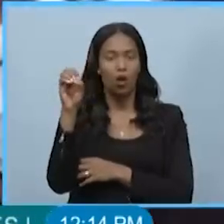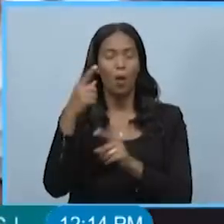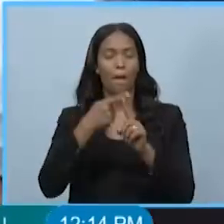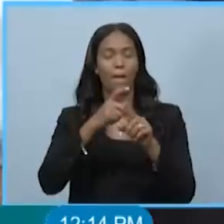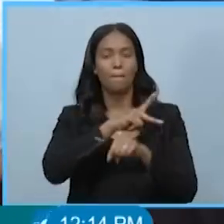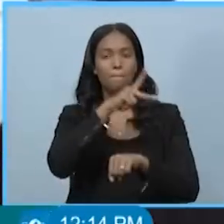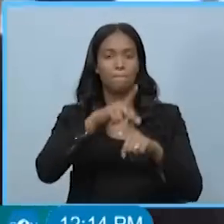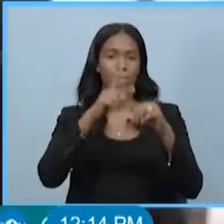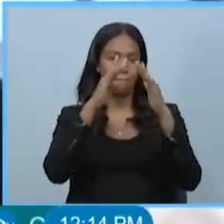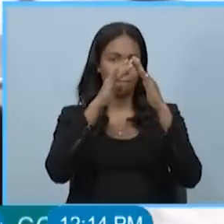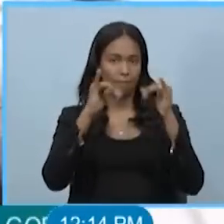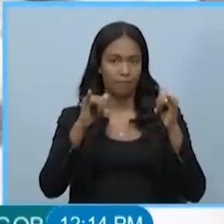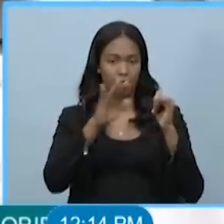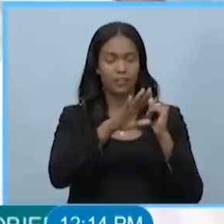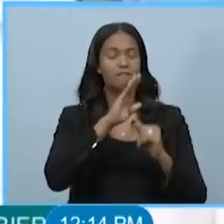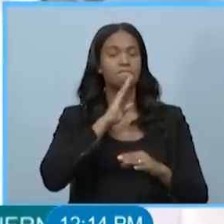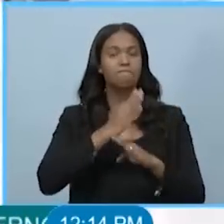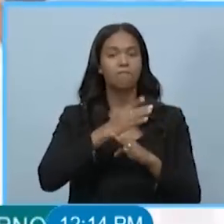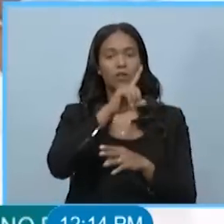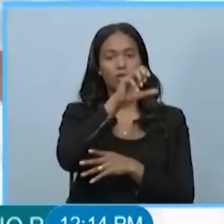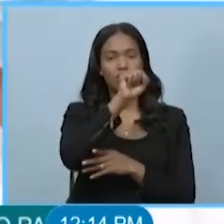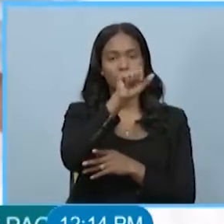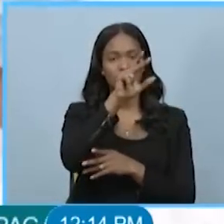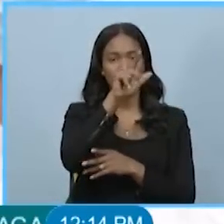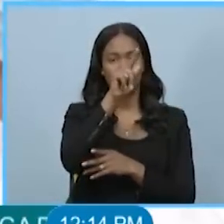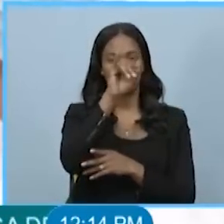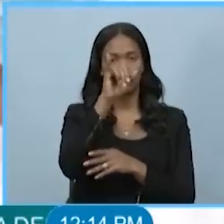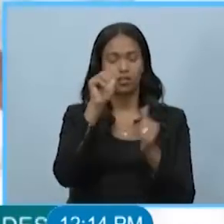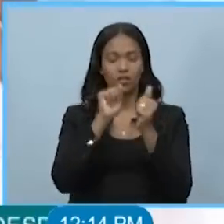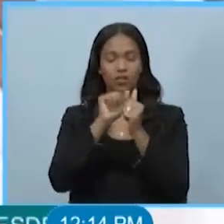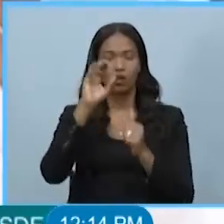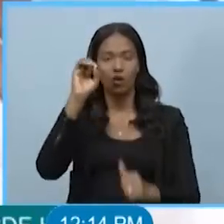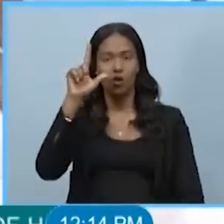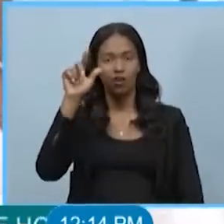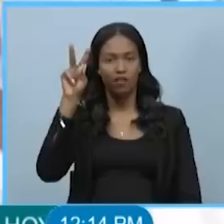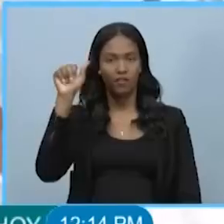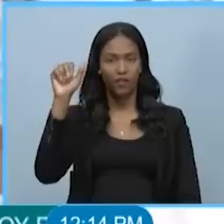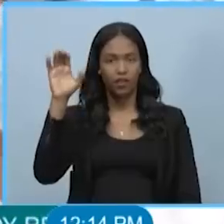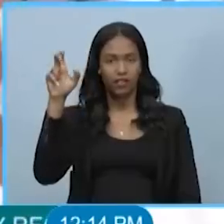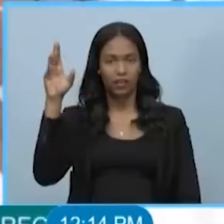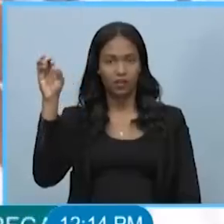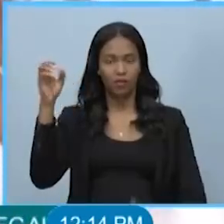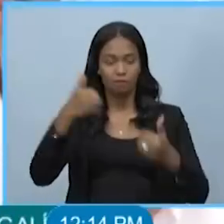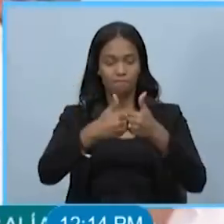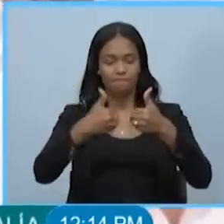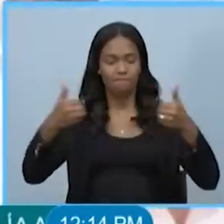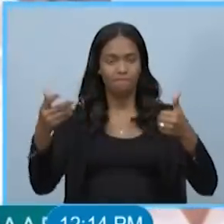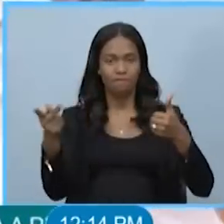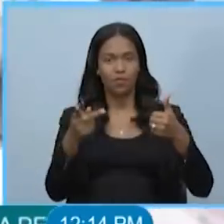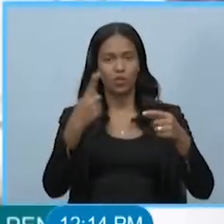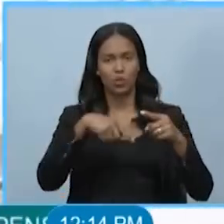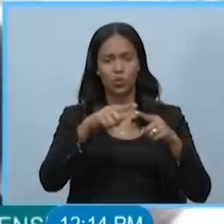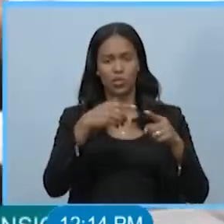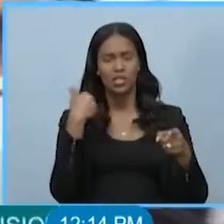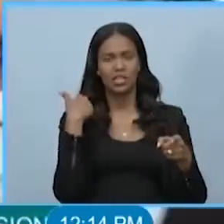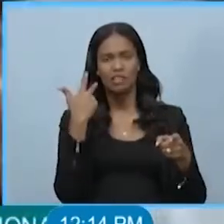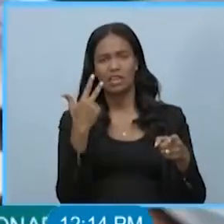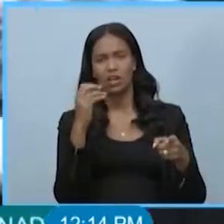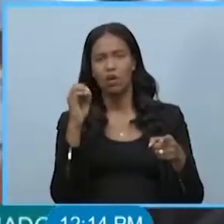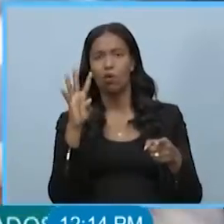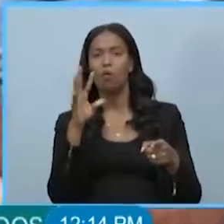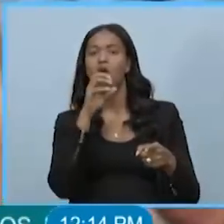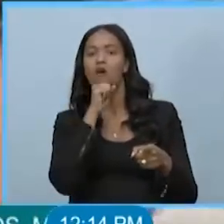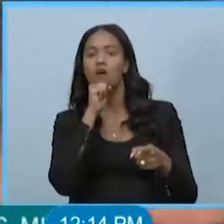La Altagracia. Era hijo de Luis Aristi y Olivia Castro, quienes se separaron cuando él tenía al menos 3 o 4 años de edad. A